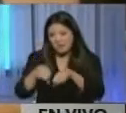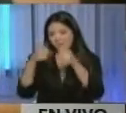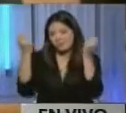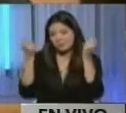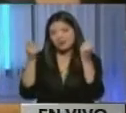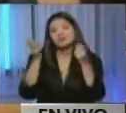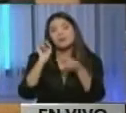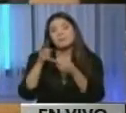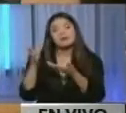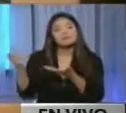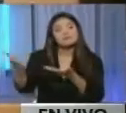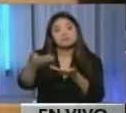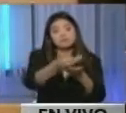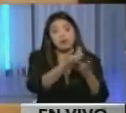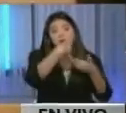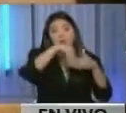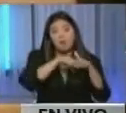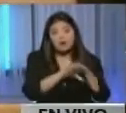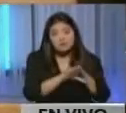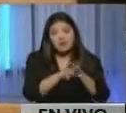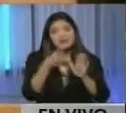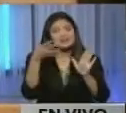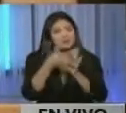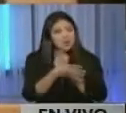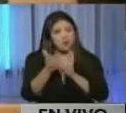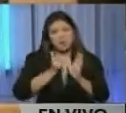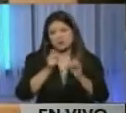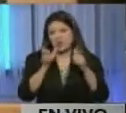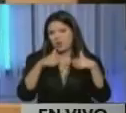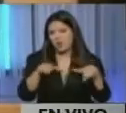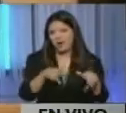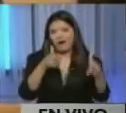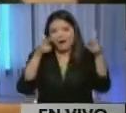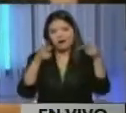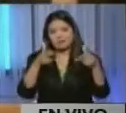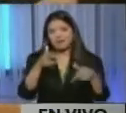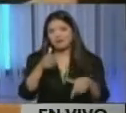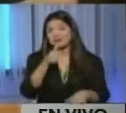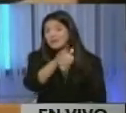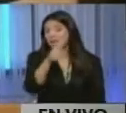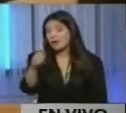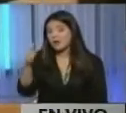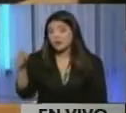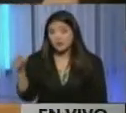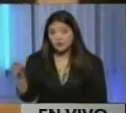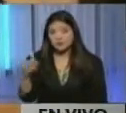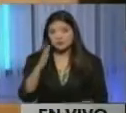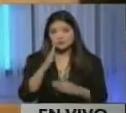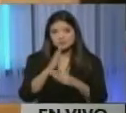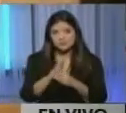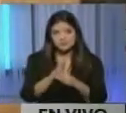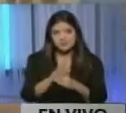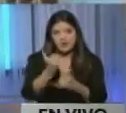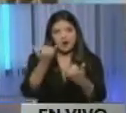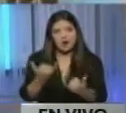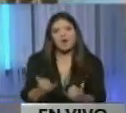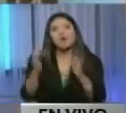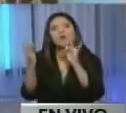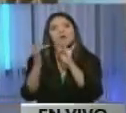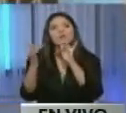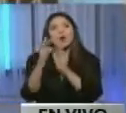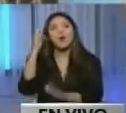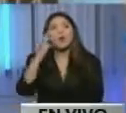la recolección y almacenamiento en contenedores del armamento individual de manera... Nos trasladamos a esta hora a Washington.